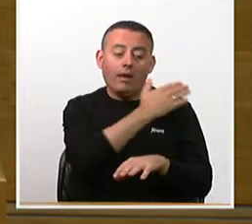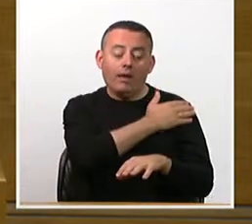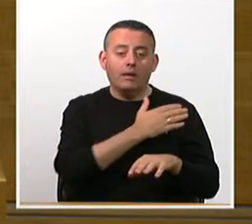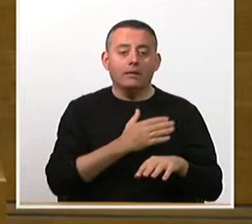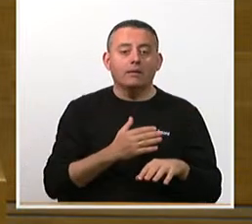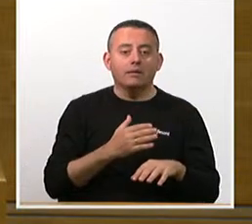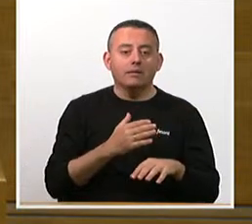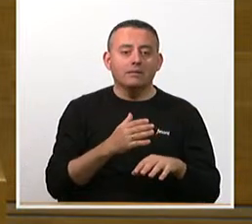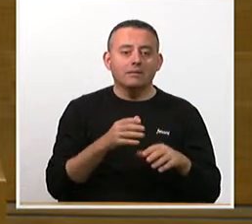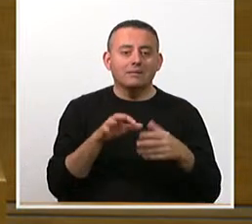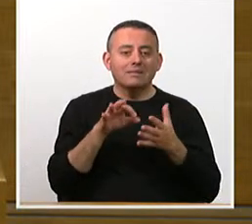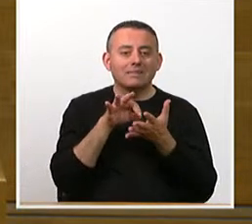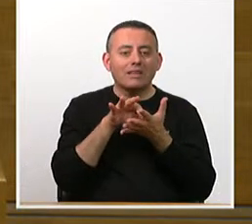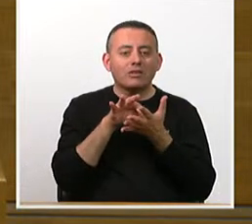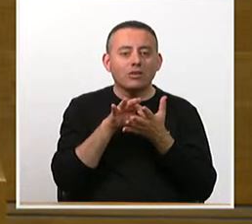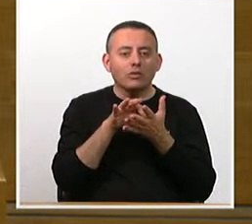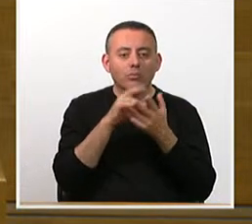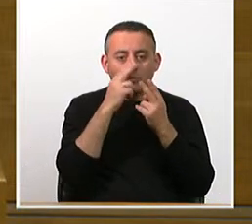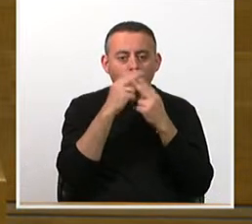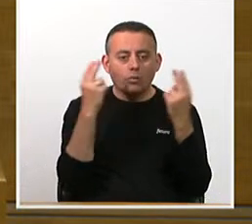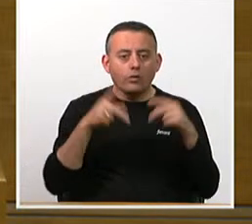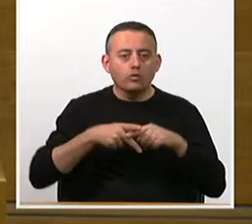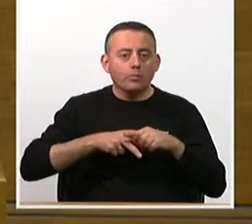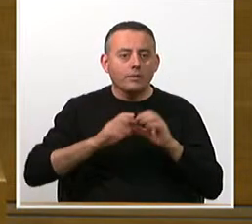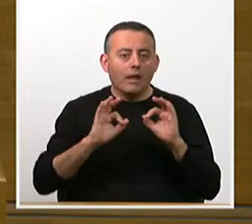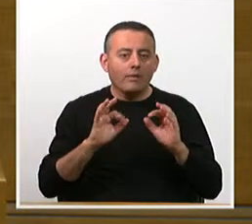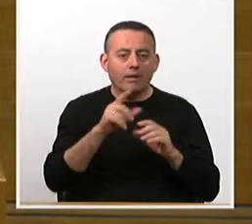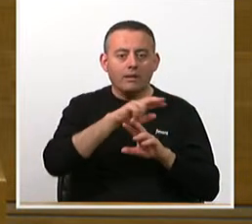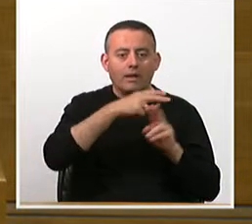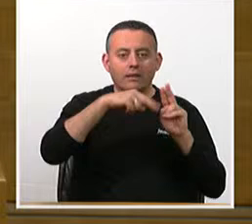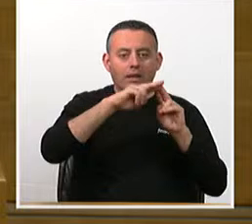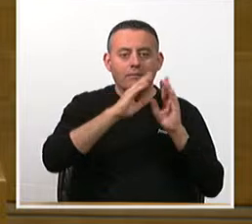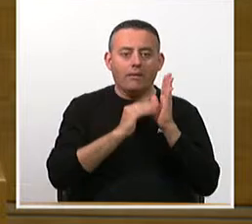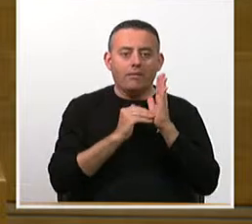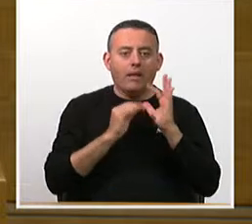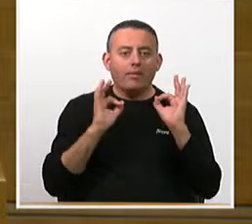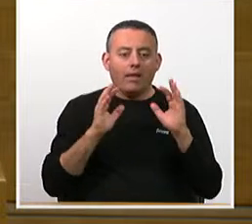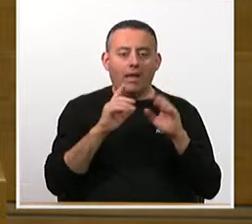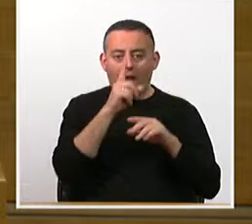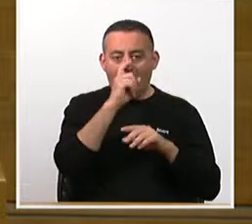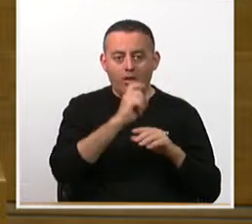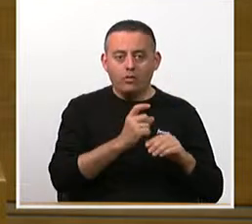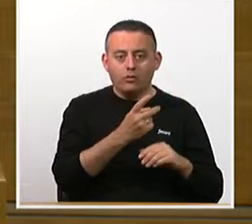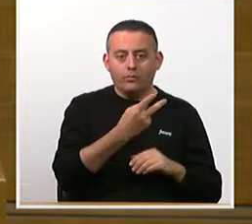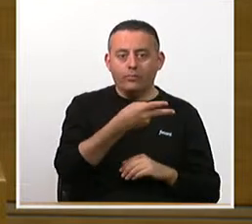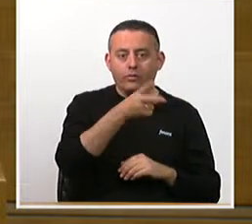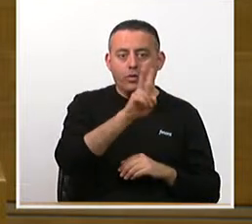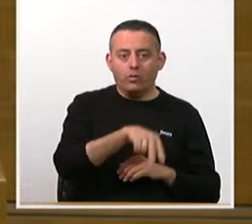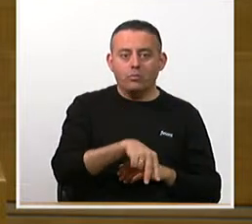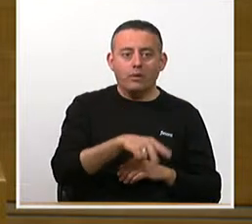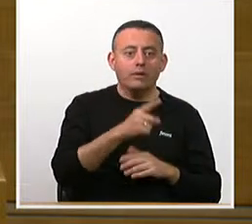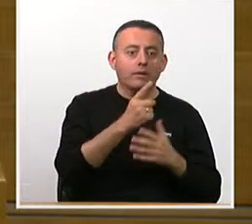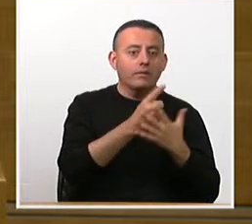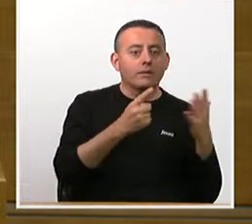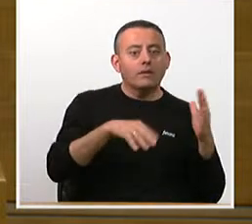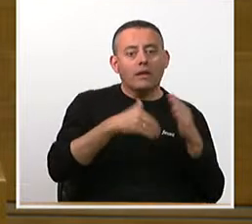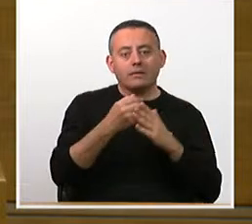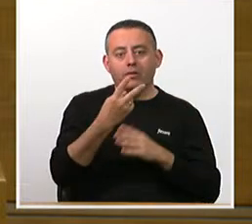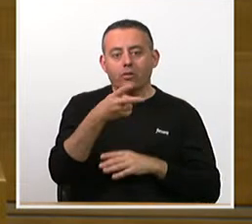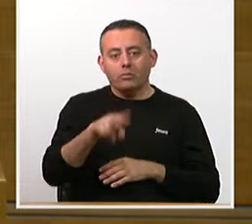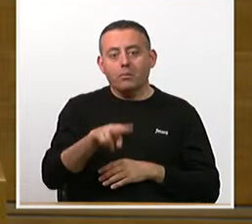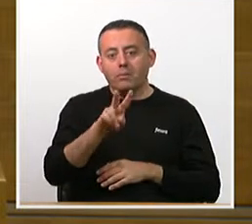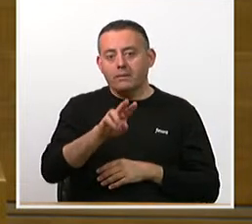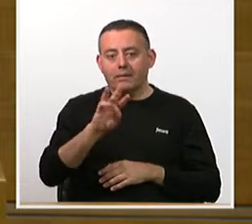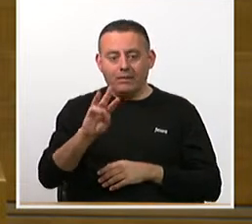en el sector público instrumental de la generalidad valenciana entre los años 2016 y 2023 presentada